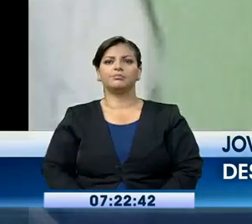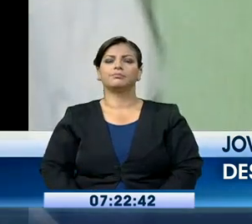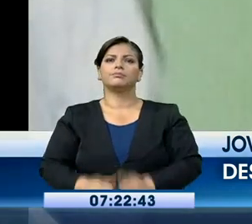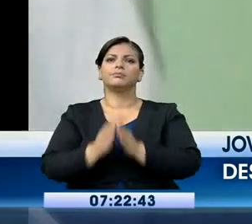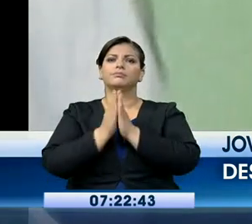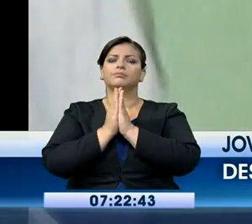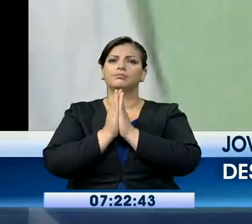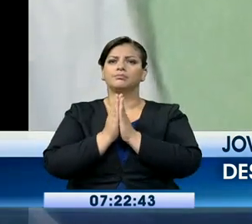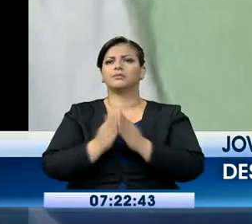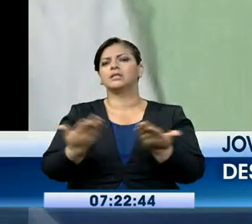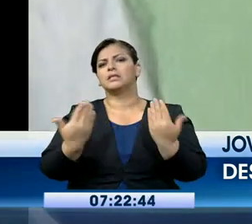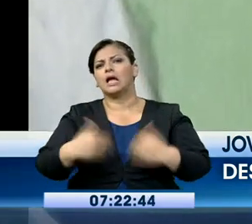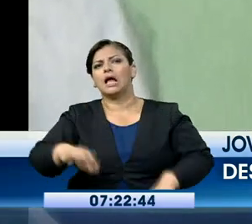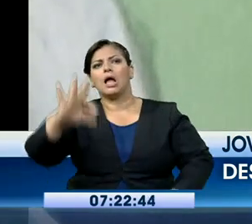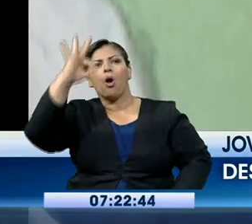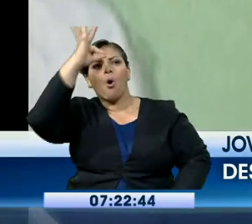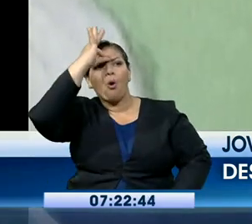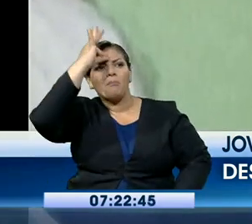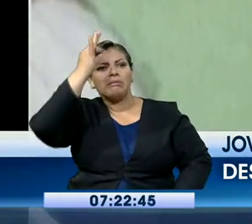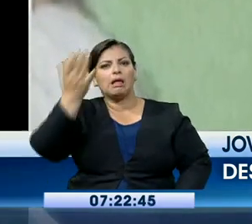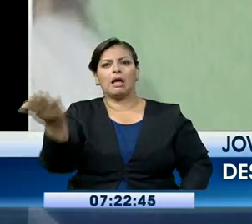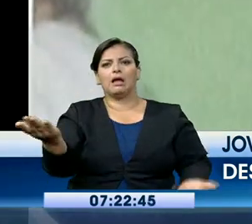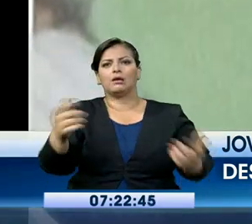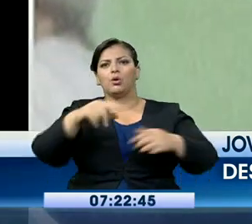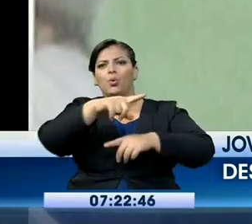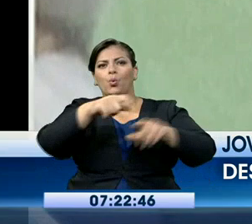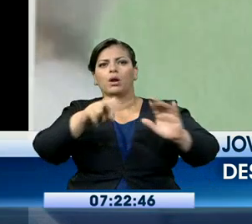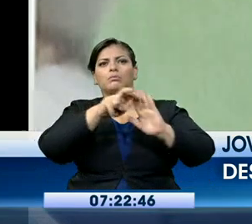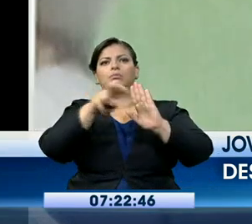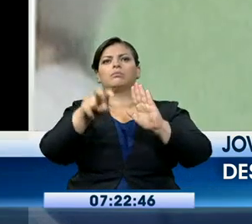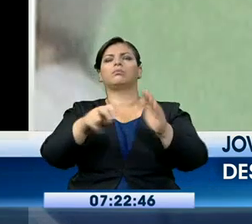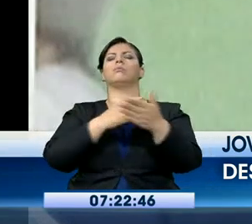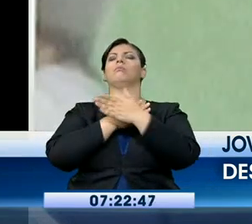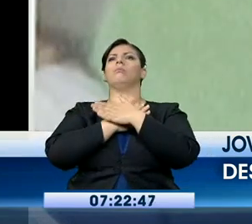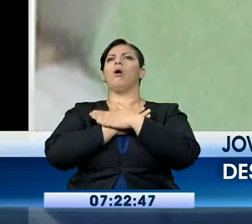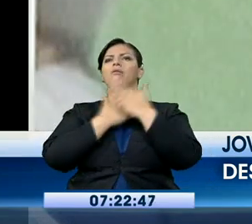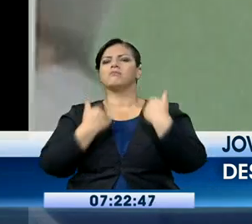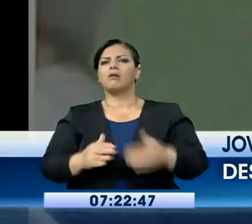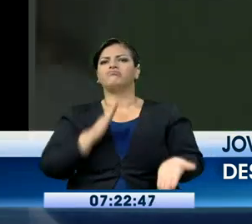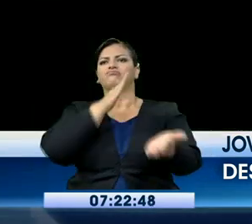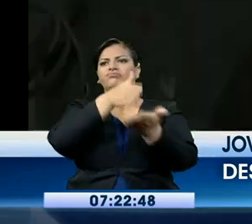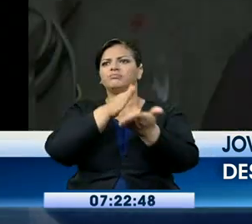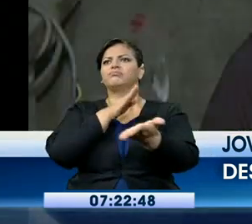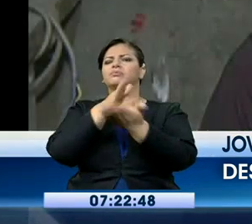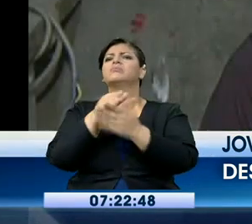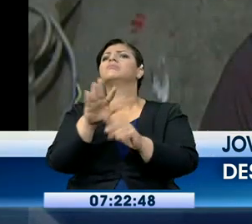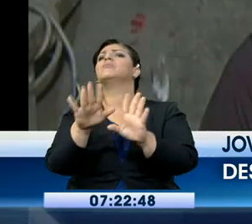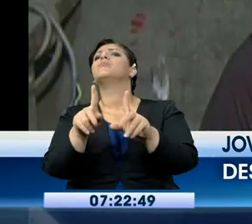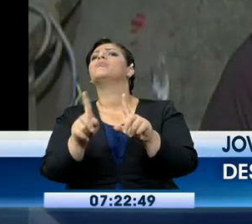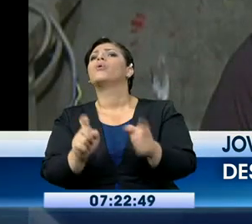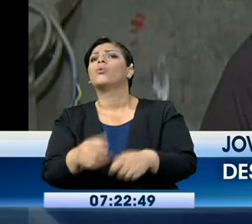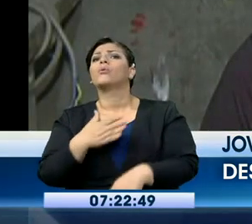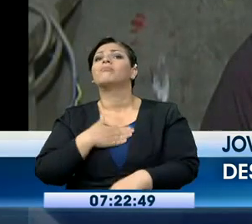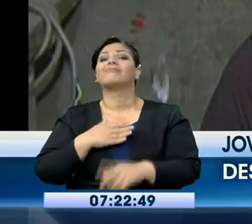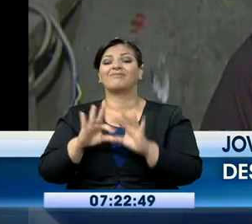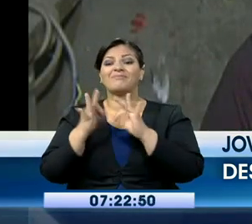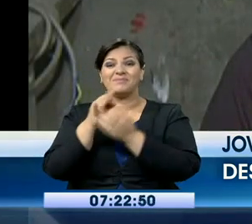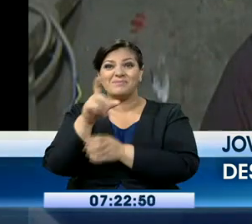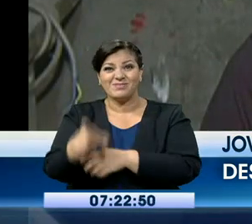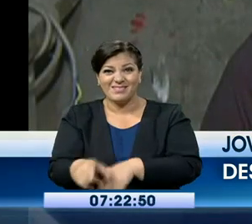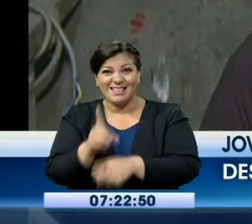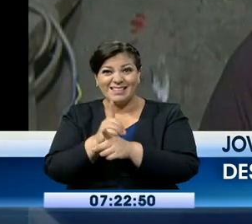a los hospitales y gracias a Dios no está, pero no se sabe nada. Tendría que tomar medicinas para